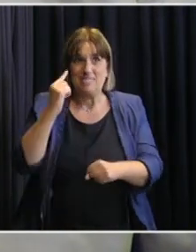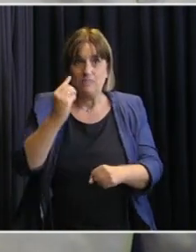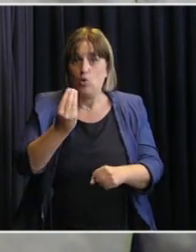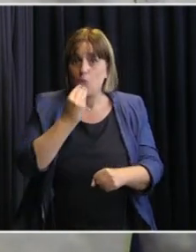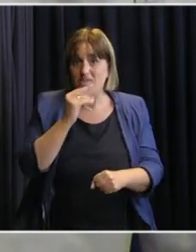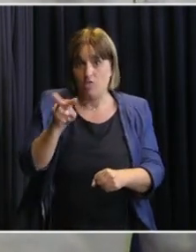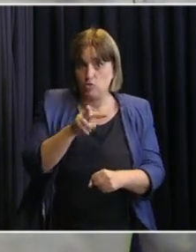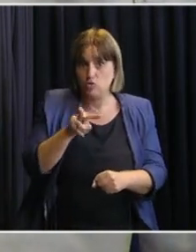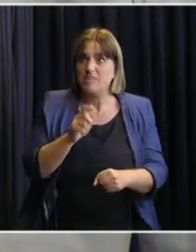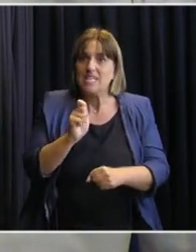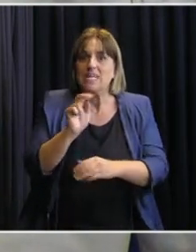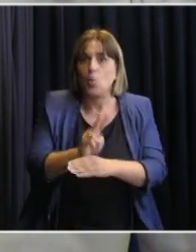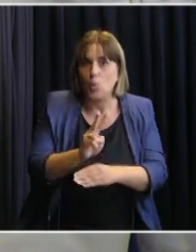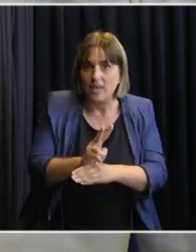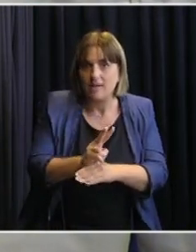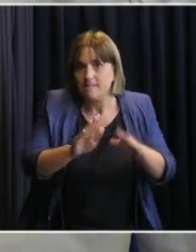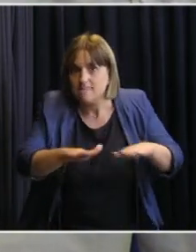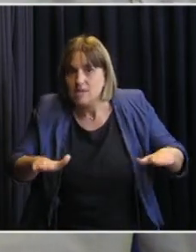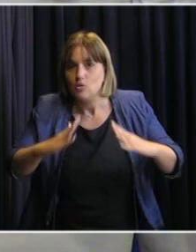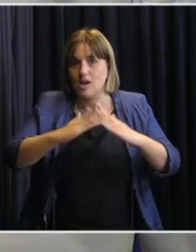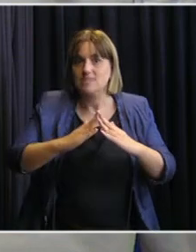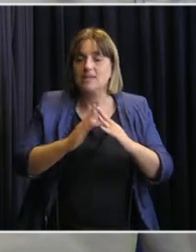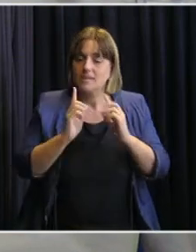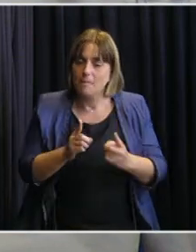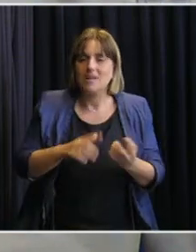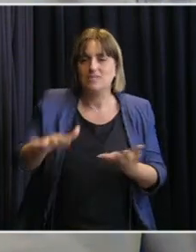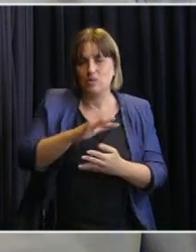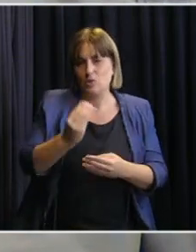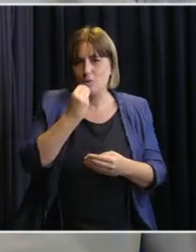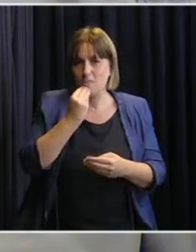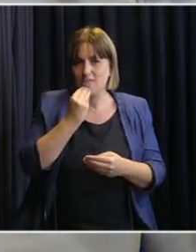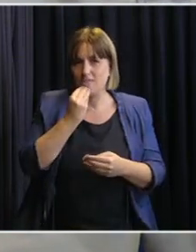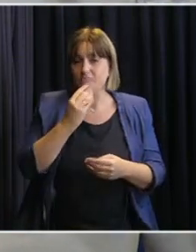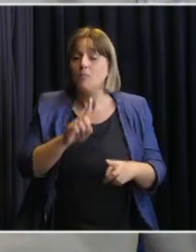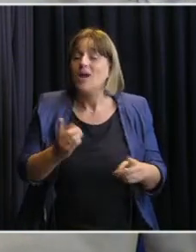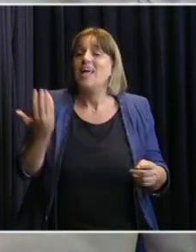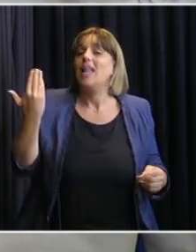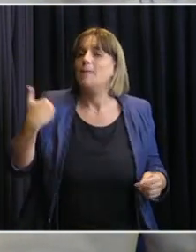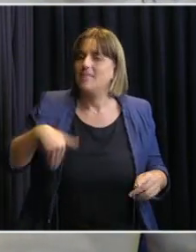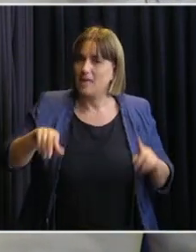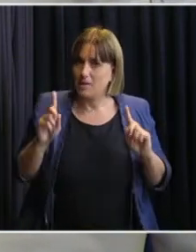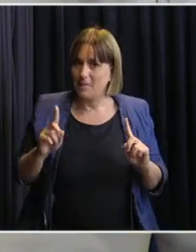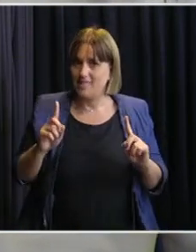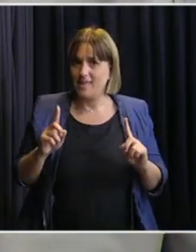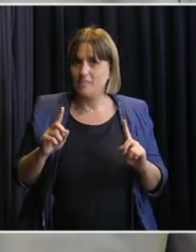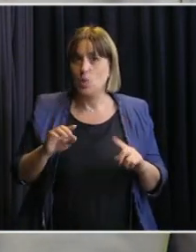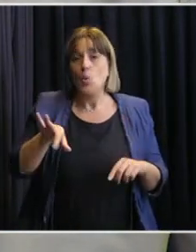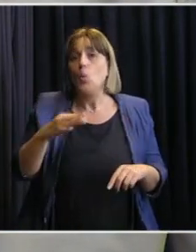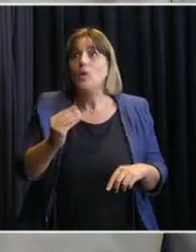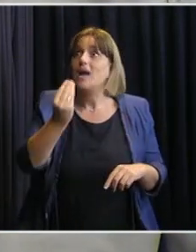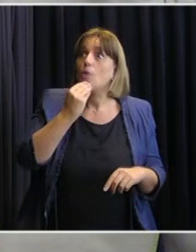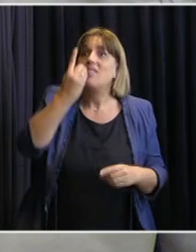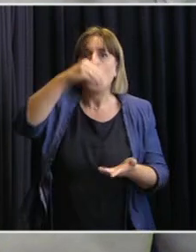alimentación. Particularmente a mí me preocupaba la situación de muchos niños que lamentablemente han sufrido con el mes con la